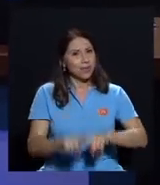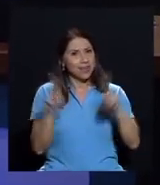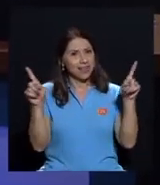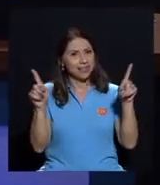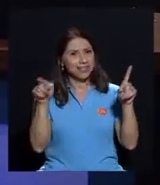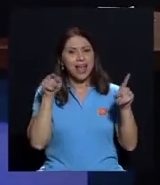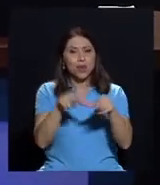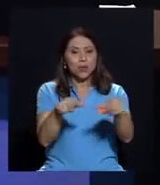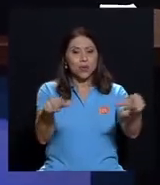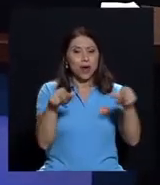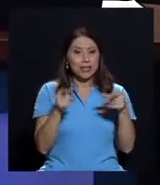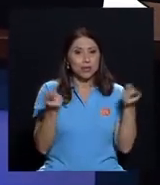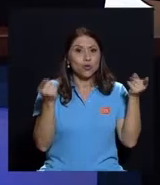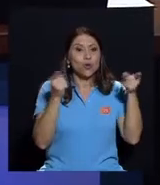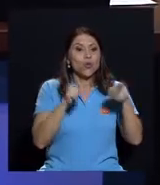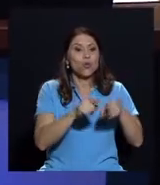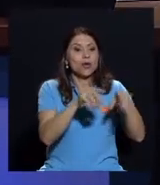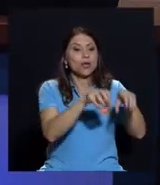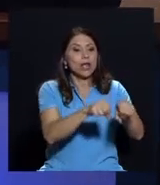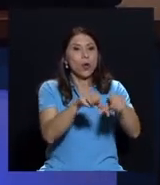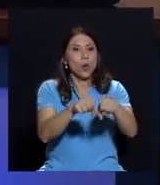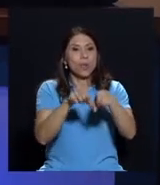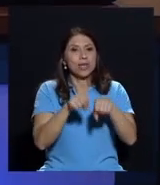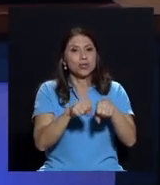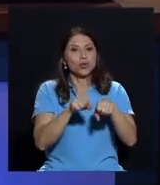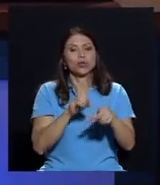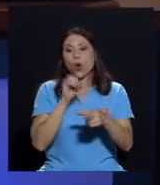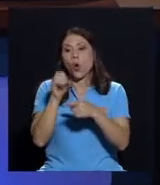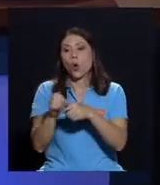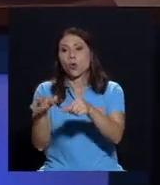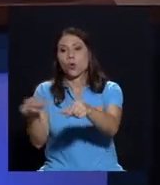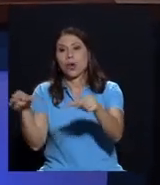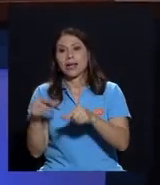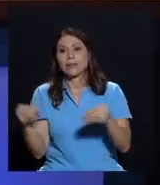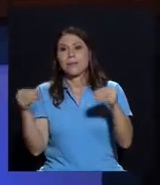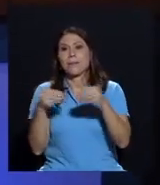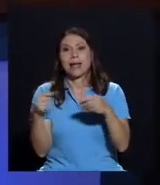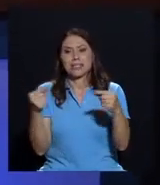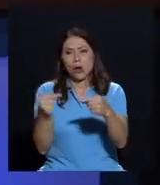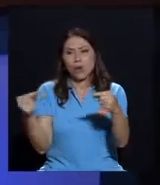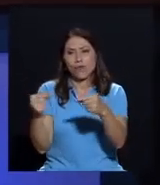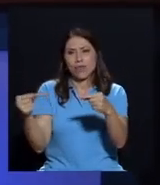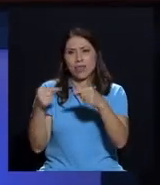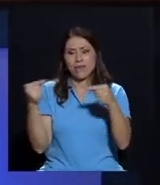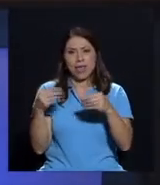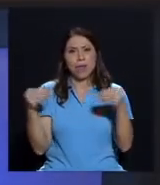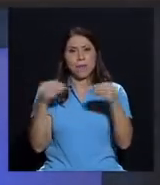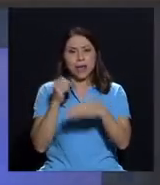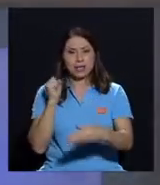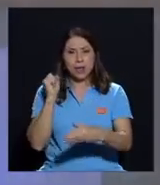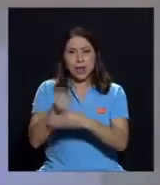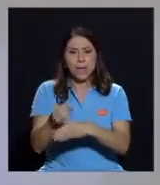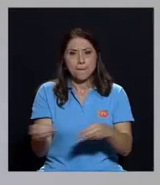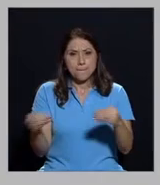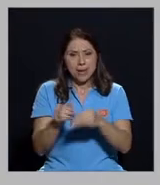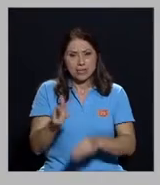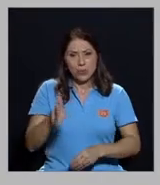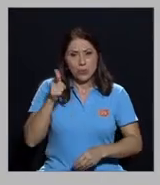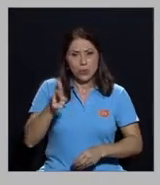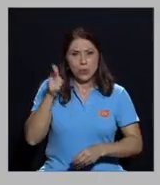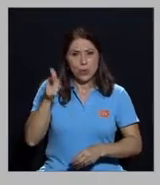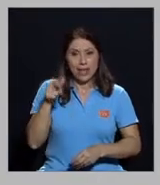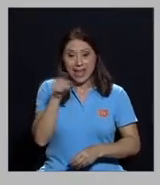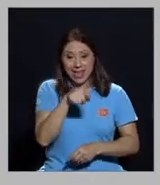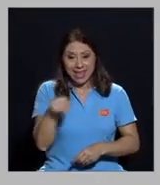puntos donde ocurren los decomisos y los puntos donde hay mayor conflictividad y homicidios y armas de fuego en esos puntos